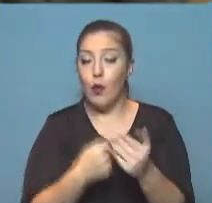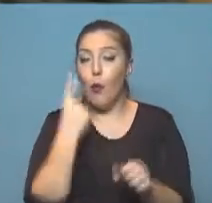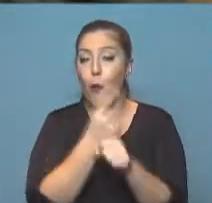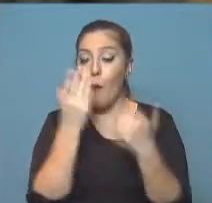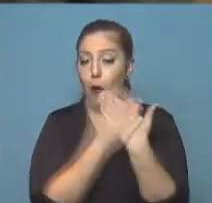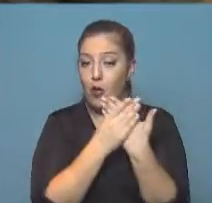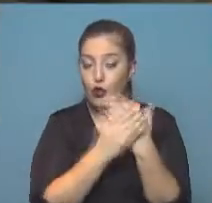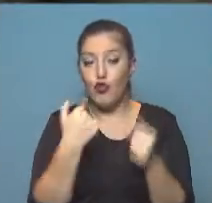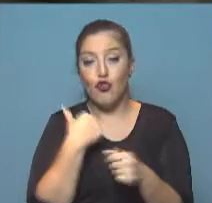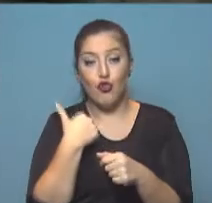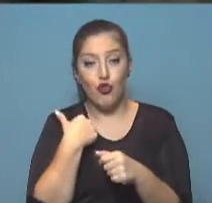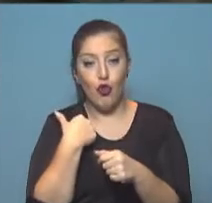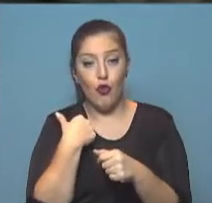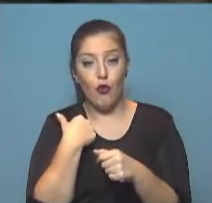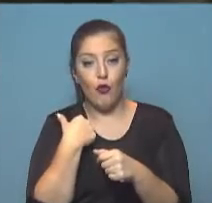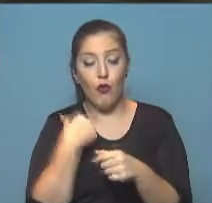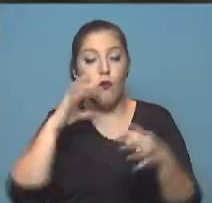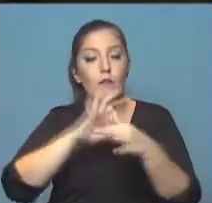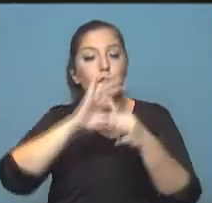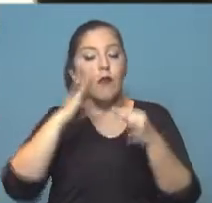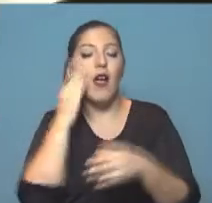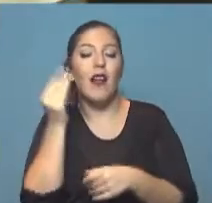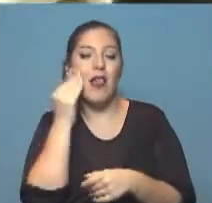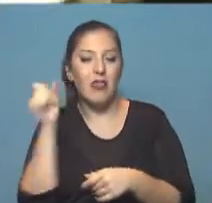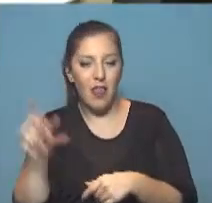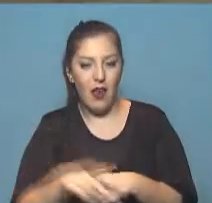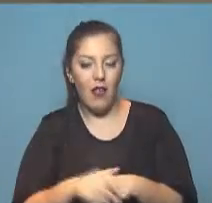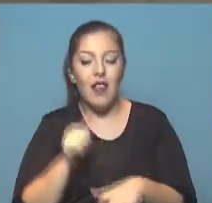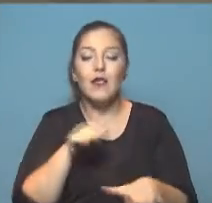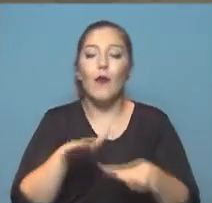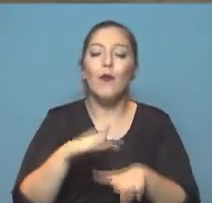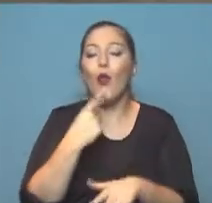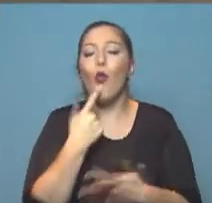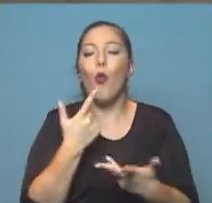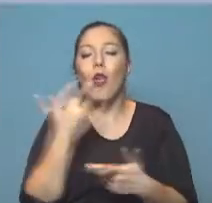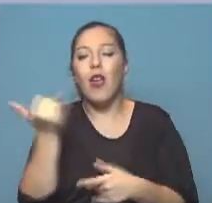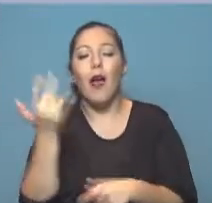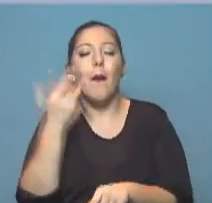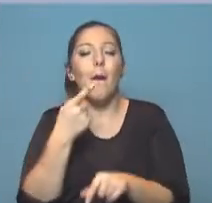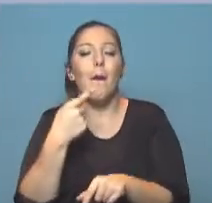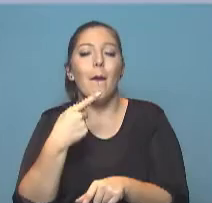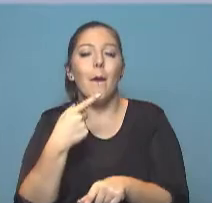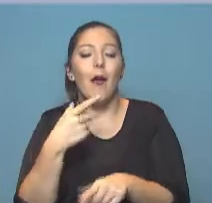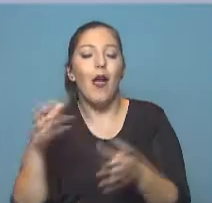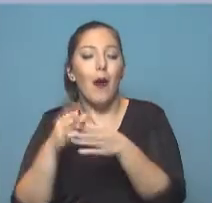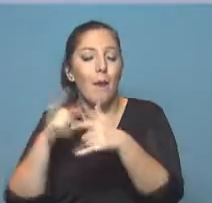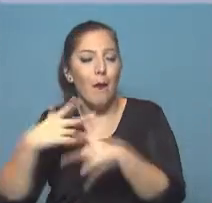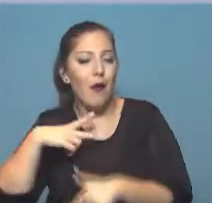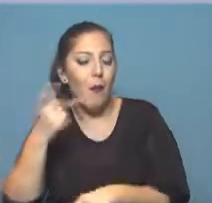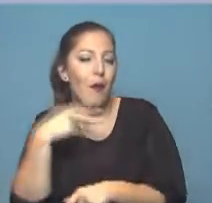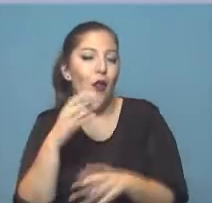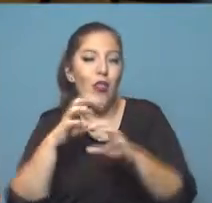ministro, yo voy a hacer el Brexit. Tiene en ese momento dudas en el Partido Conservador, pero no está tan fragmentado. Los laboristas